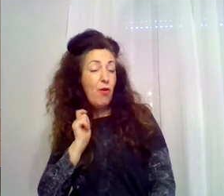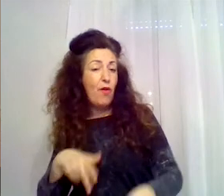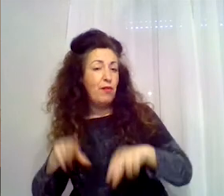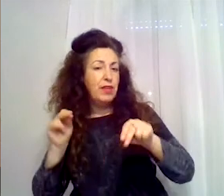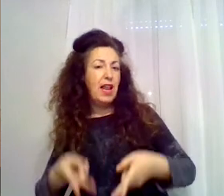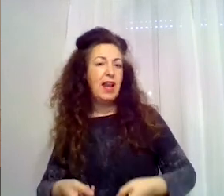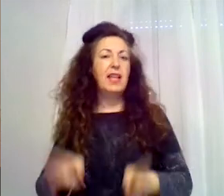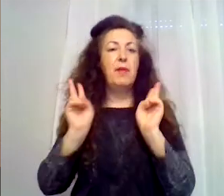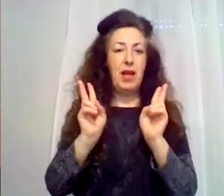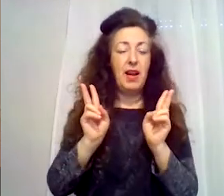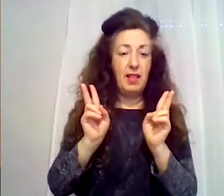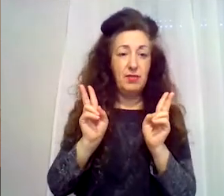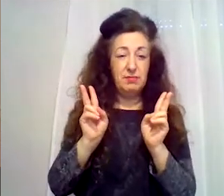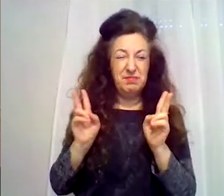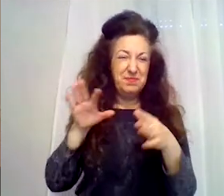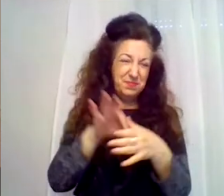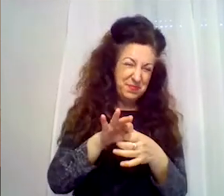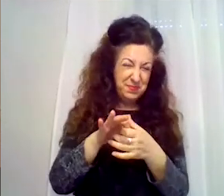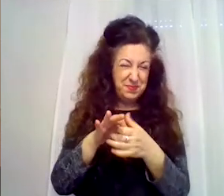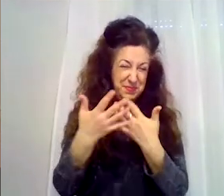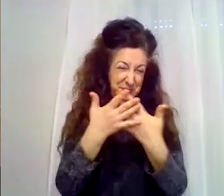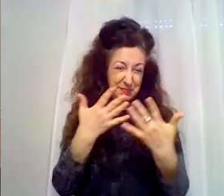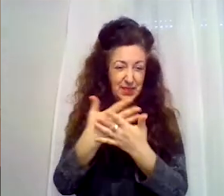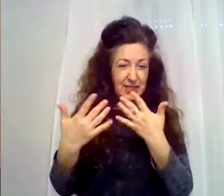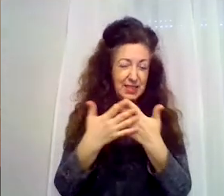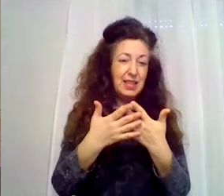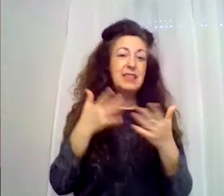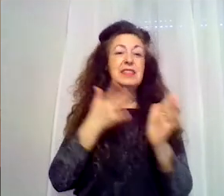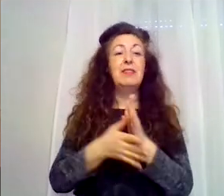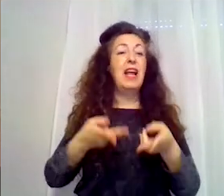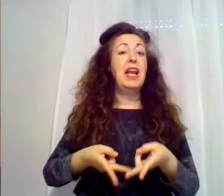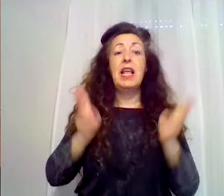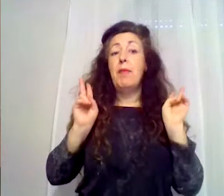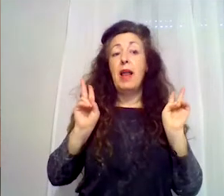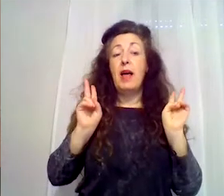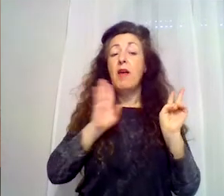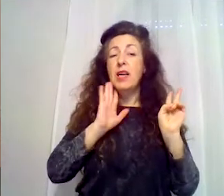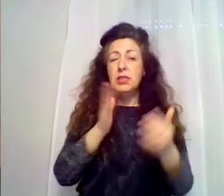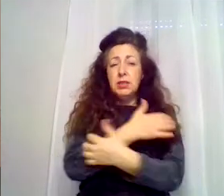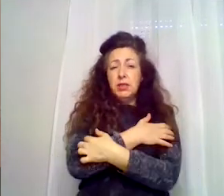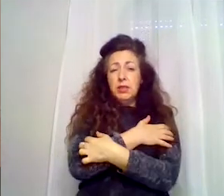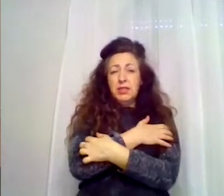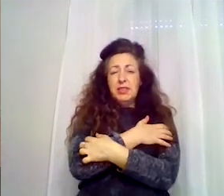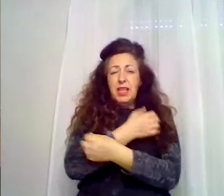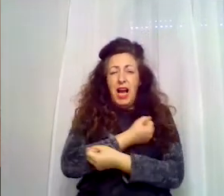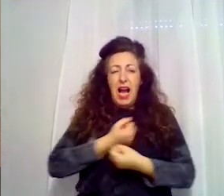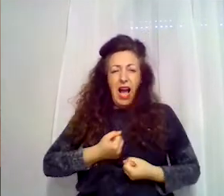XIX, vuelve a aparecer la figura del epicúreo. Hay alguna novela inglesa que se llama